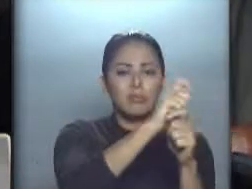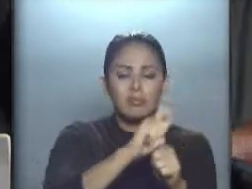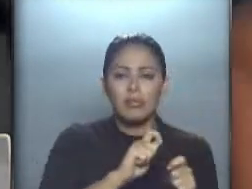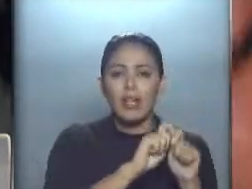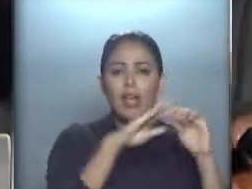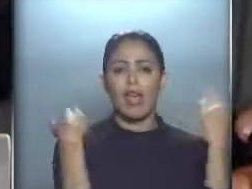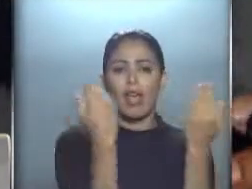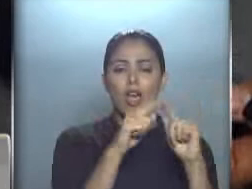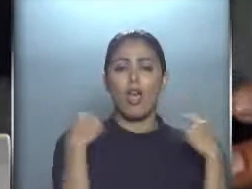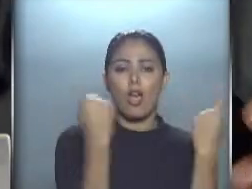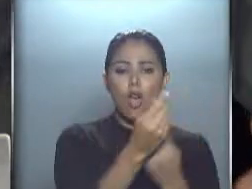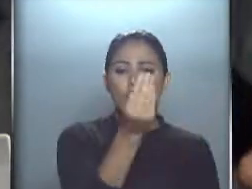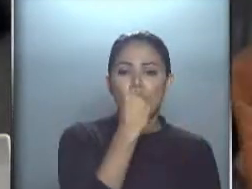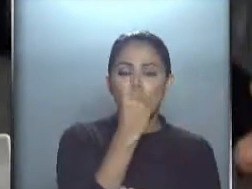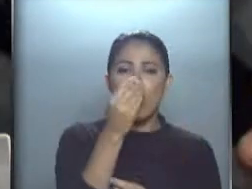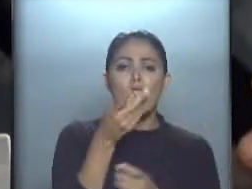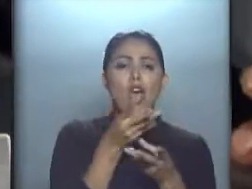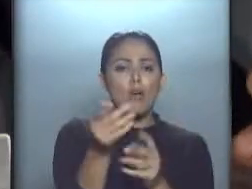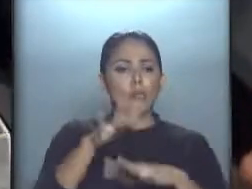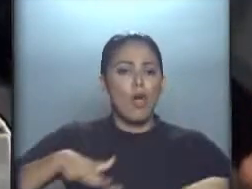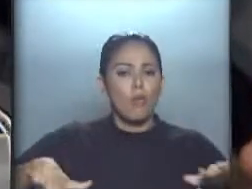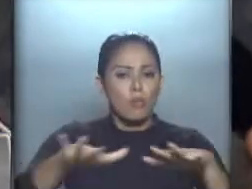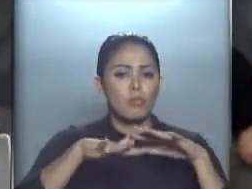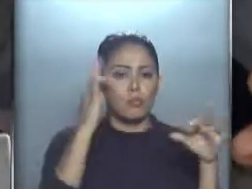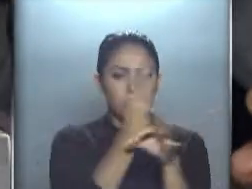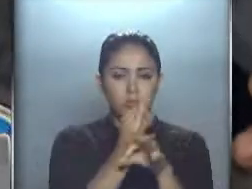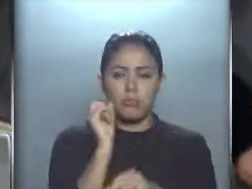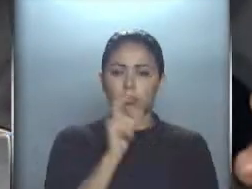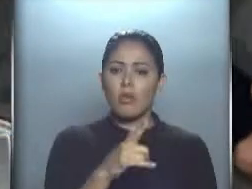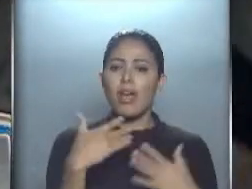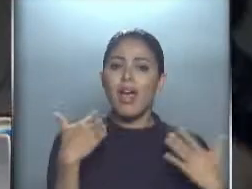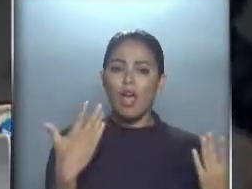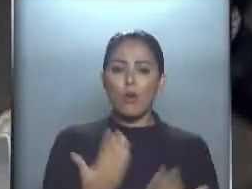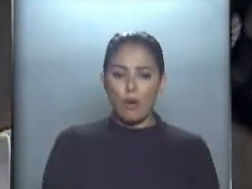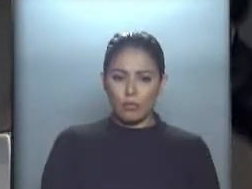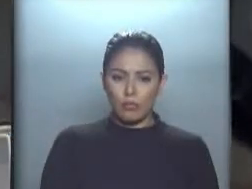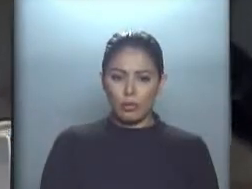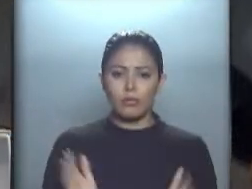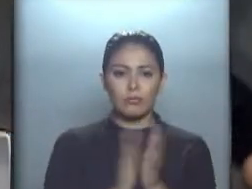escolares para mobiliario para garantizar las condiciones